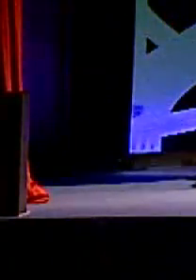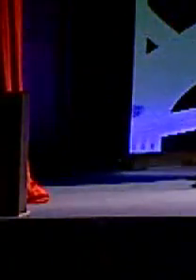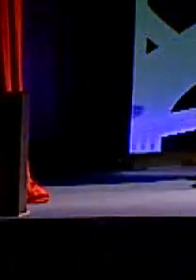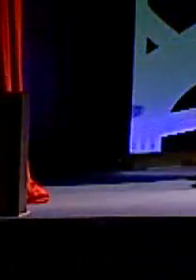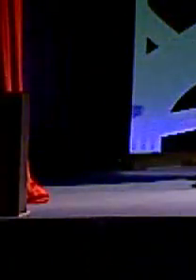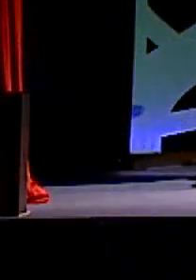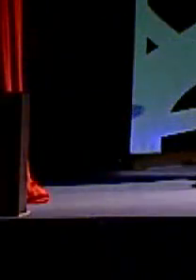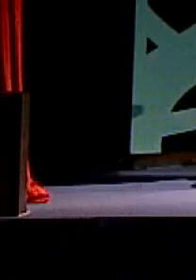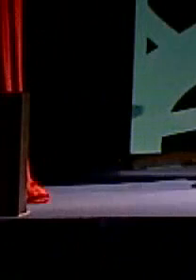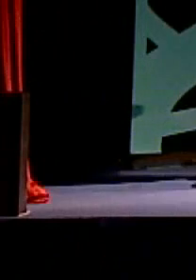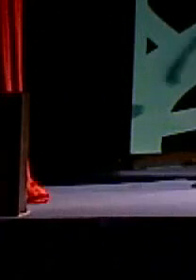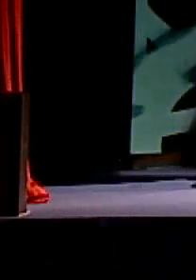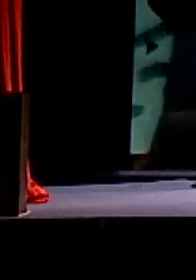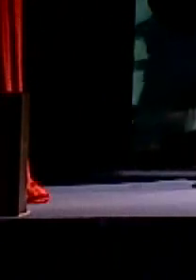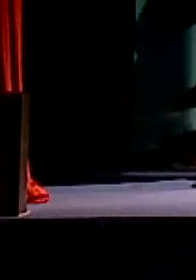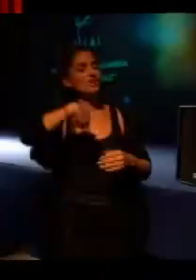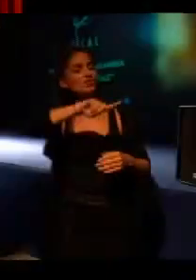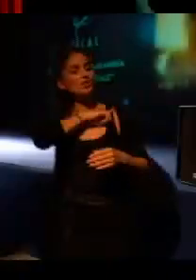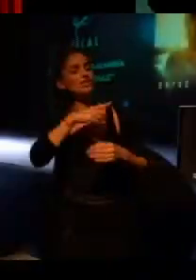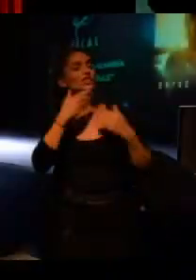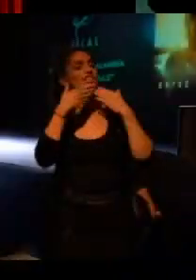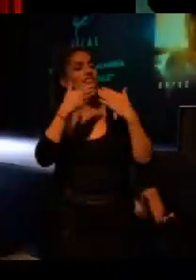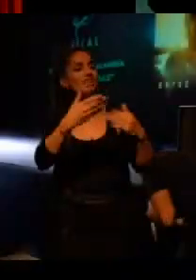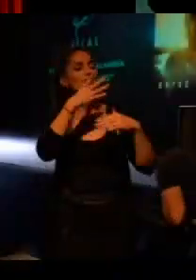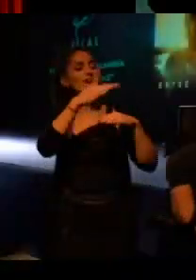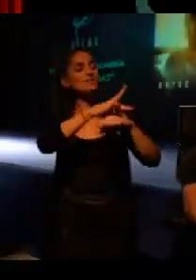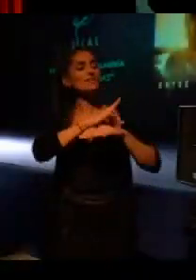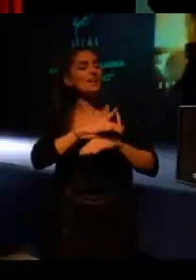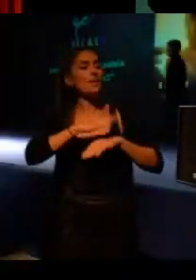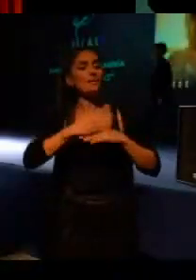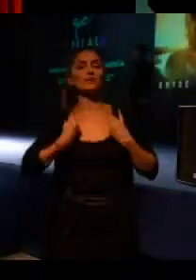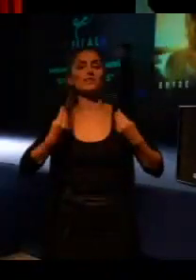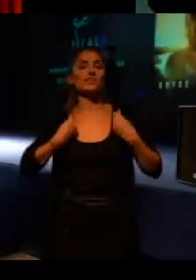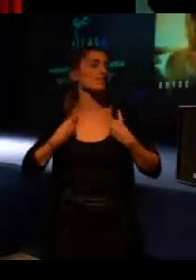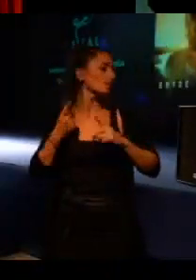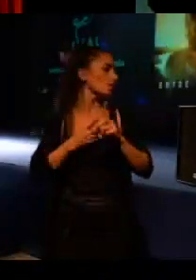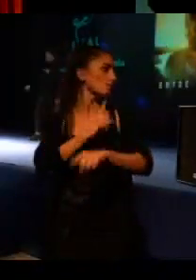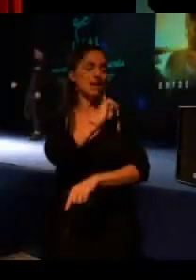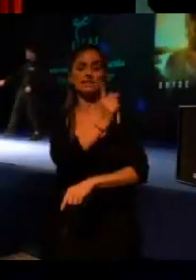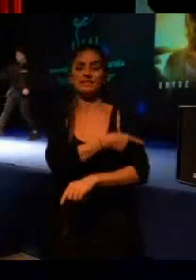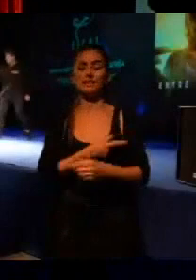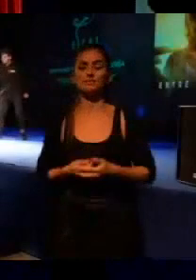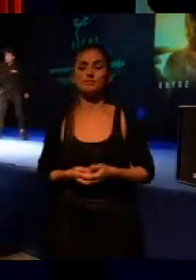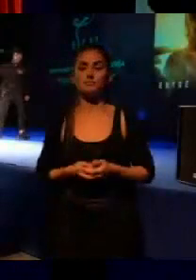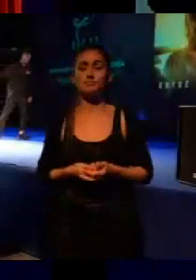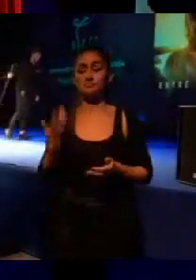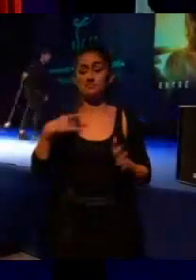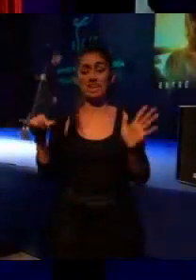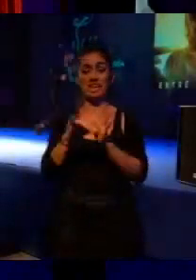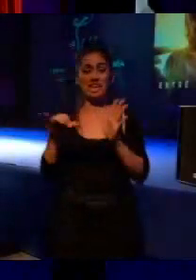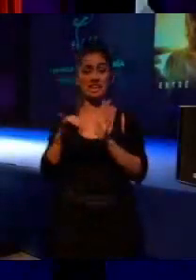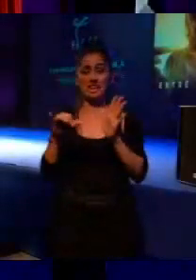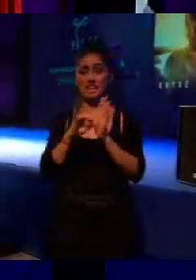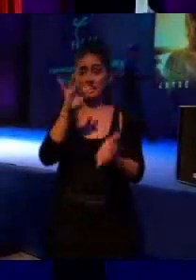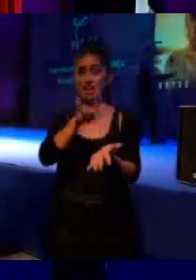Gracias, Arco. El placer ha sido nuestro. Gracias por invitarnos a vivir con valentía. Claro que sí. Nos acercamos ya al final de la